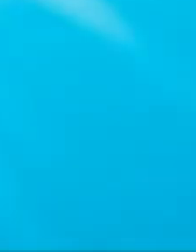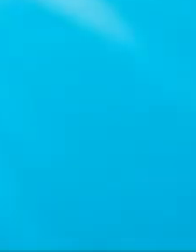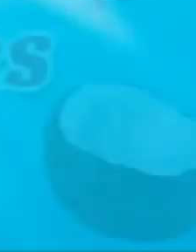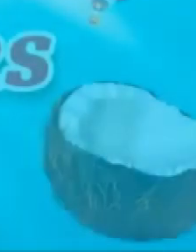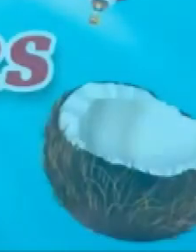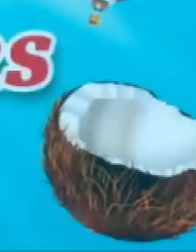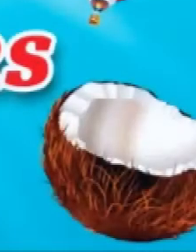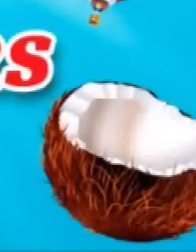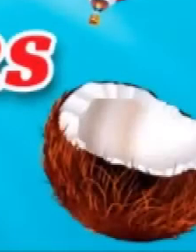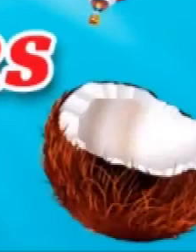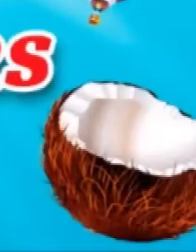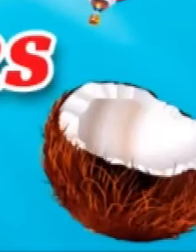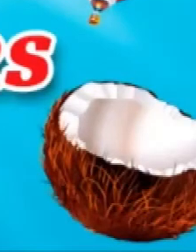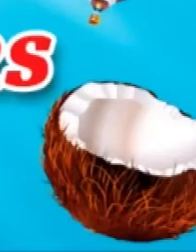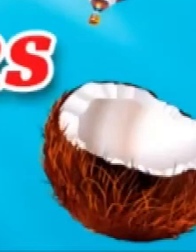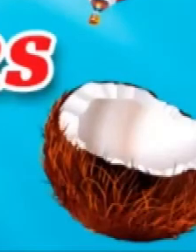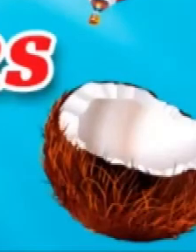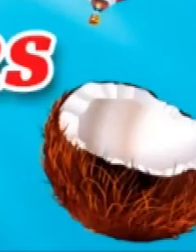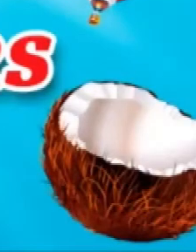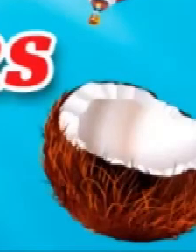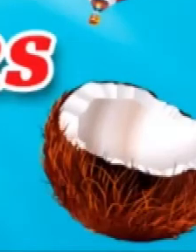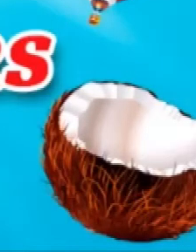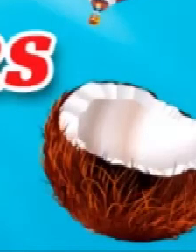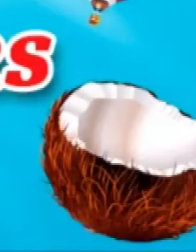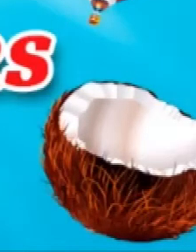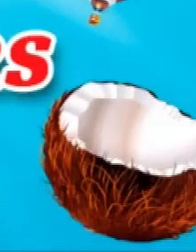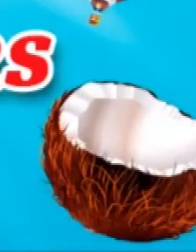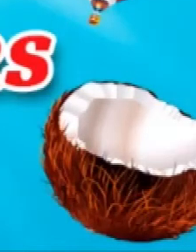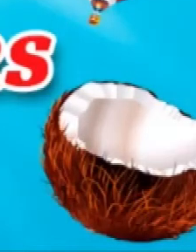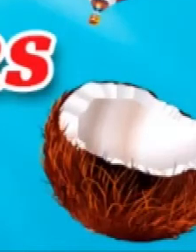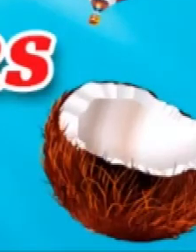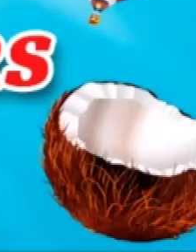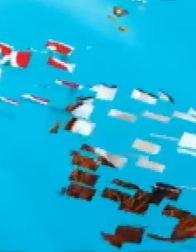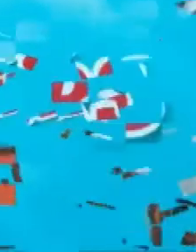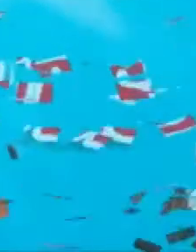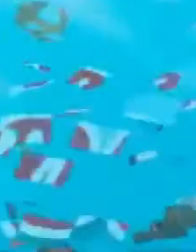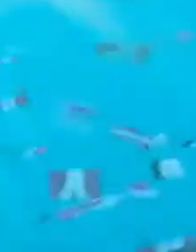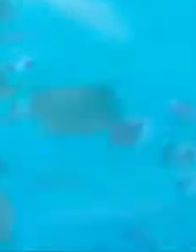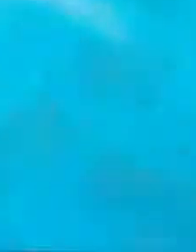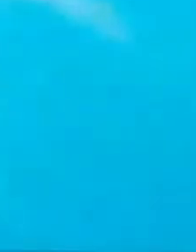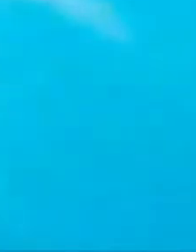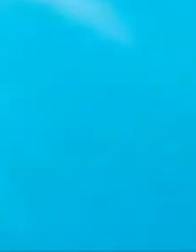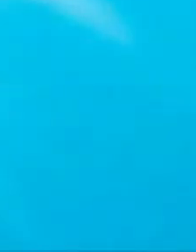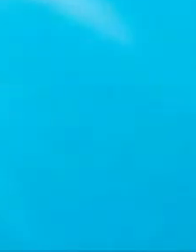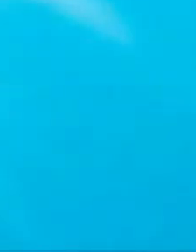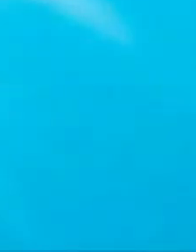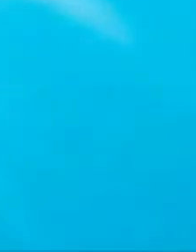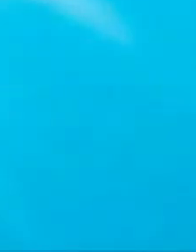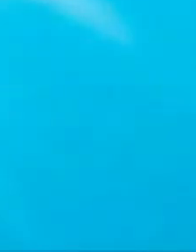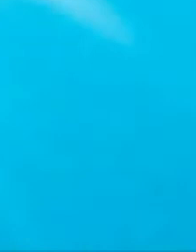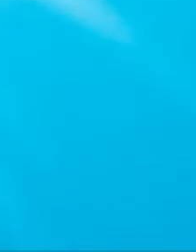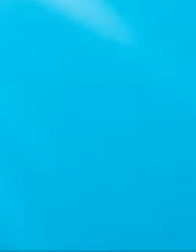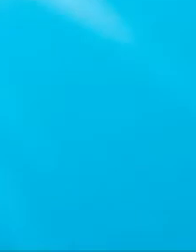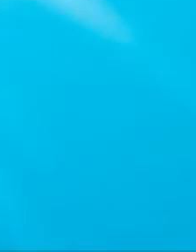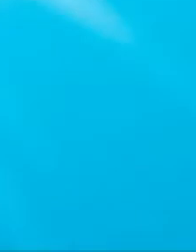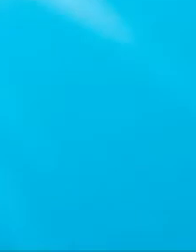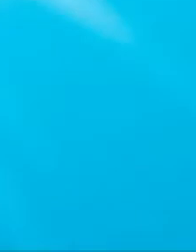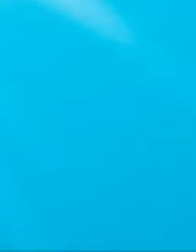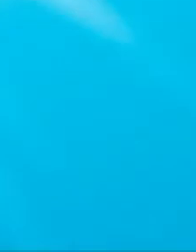En esta nueva temporada, desconéctate con los planes que Proyectos Tours trae para ti. Santa Marta,